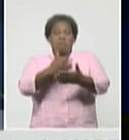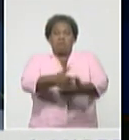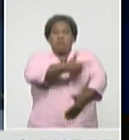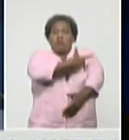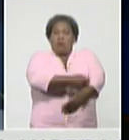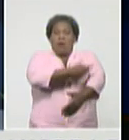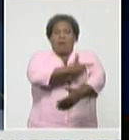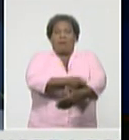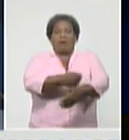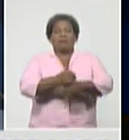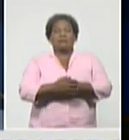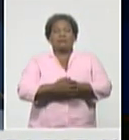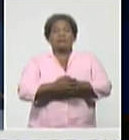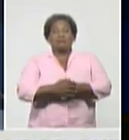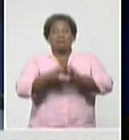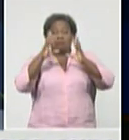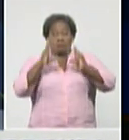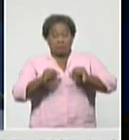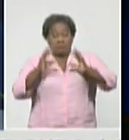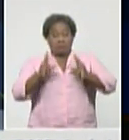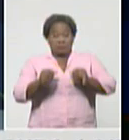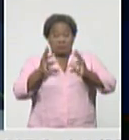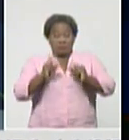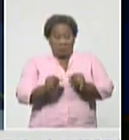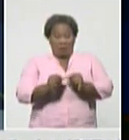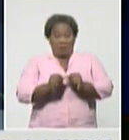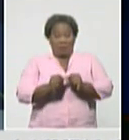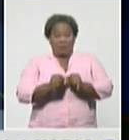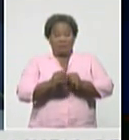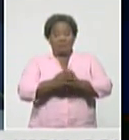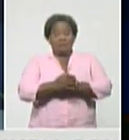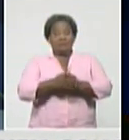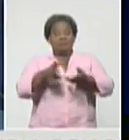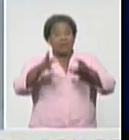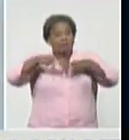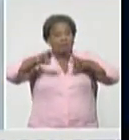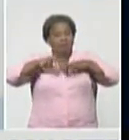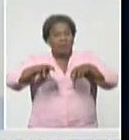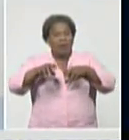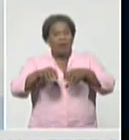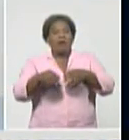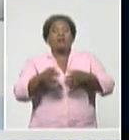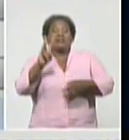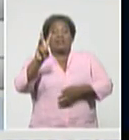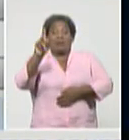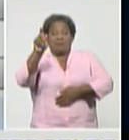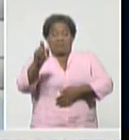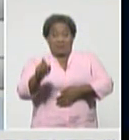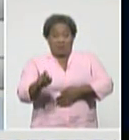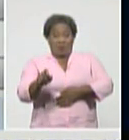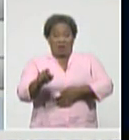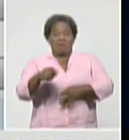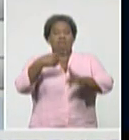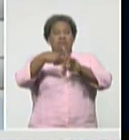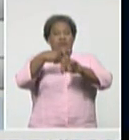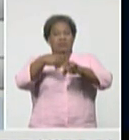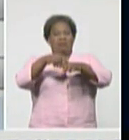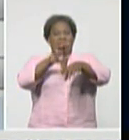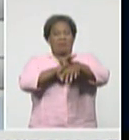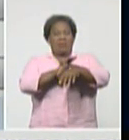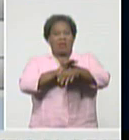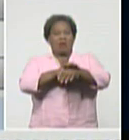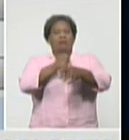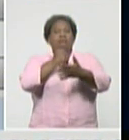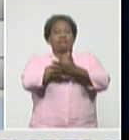Como resultado del análisis de estas muestras, pues 3 personas resultaron positivas a la COVID-19. Se